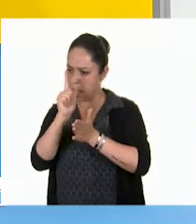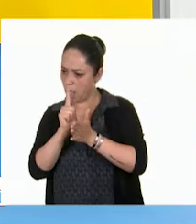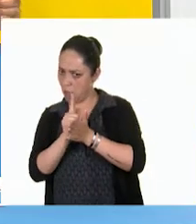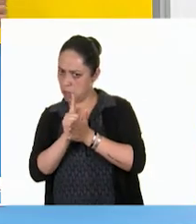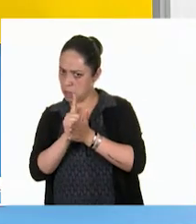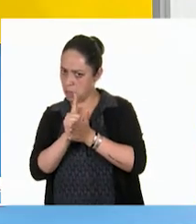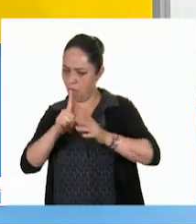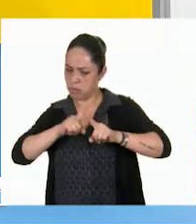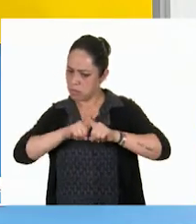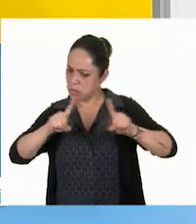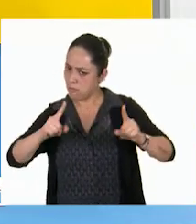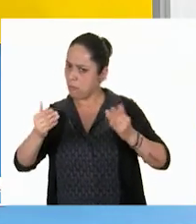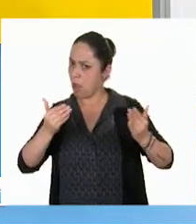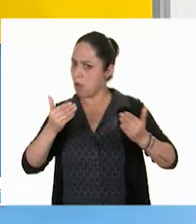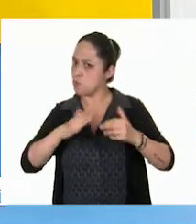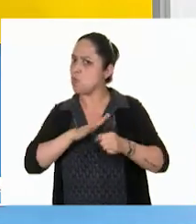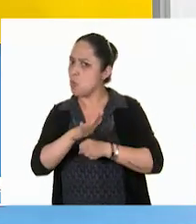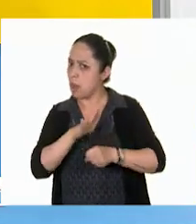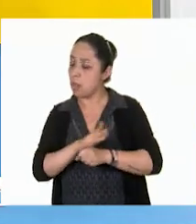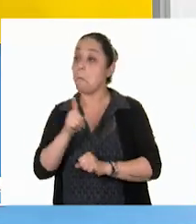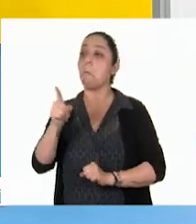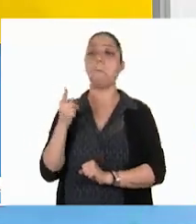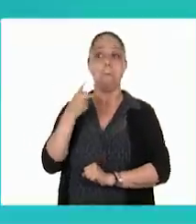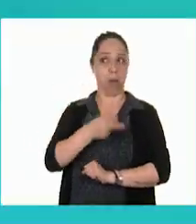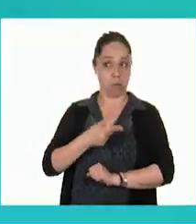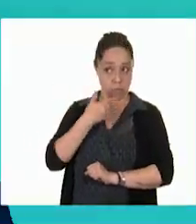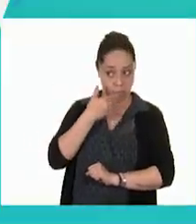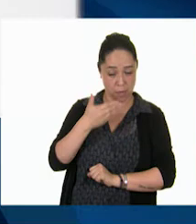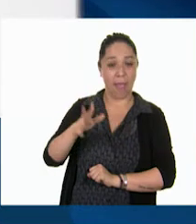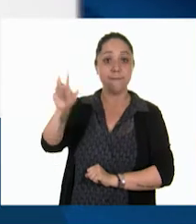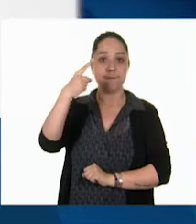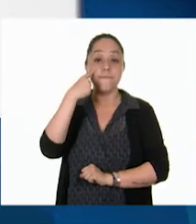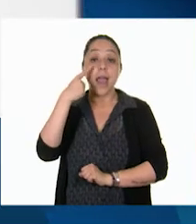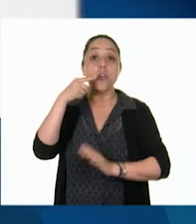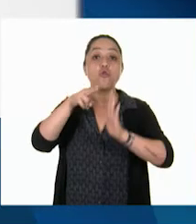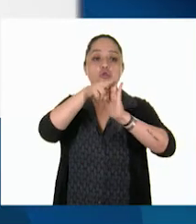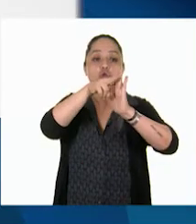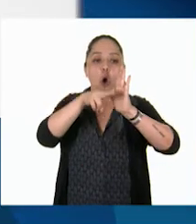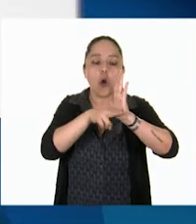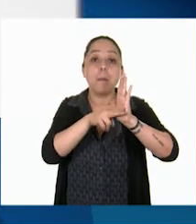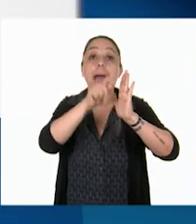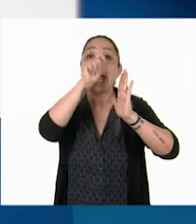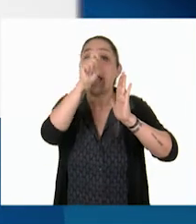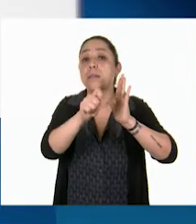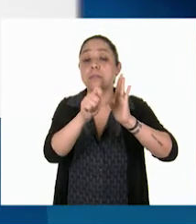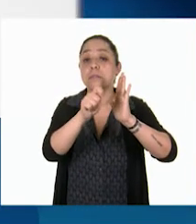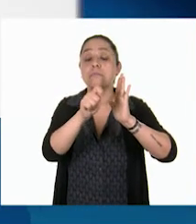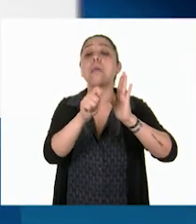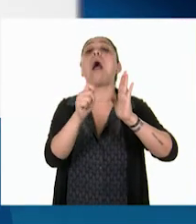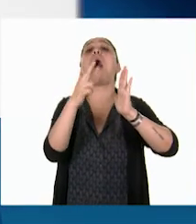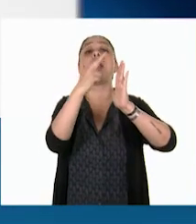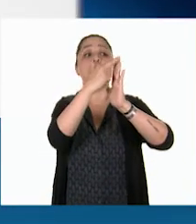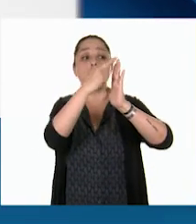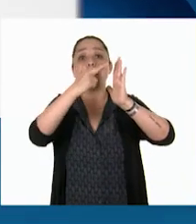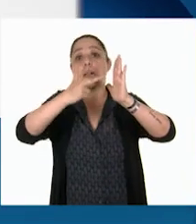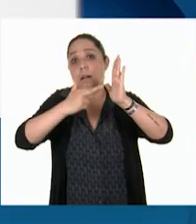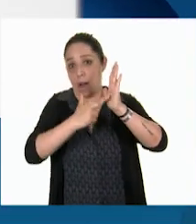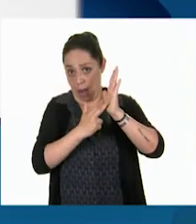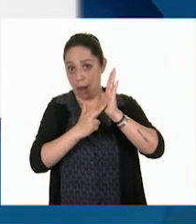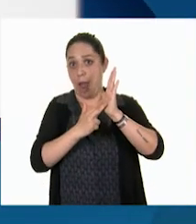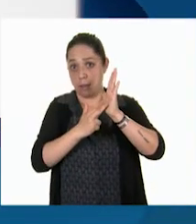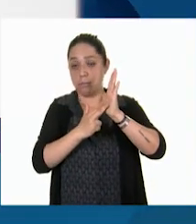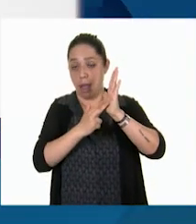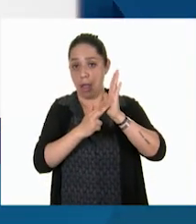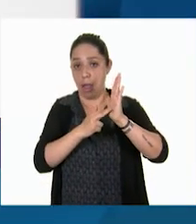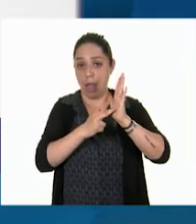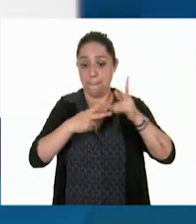¡Qué buena pregunta, Juan Carlos! Verás, una norma es una regla que establece la sociedad y